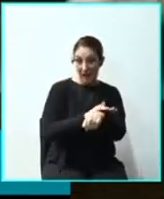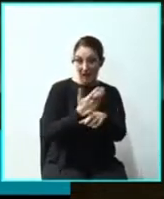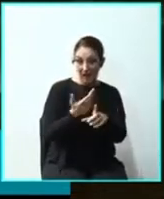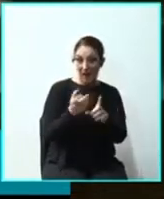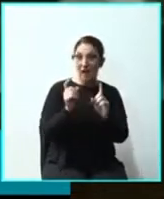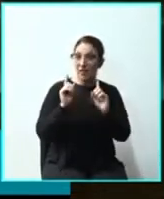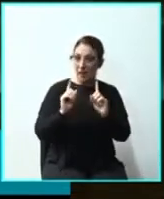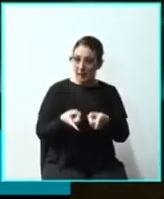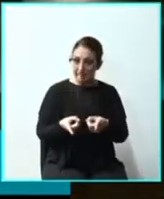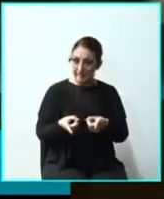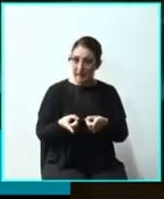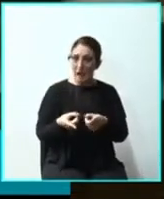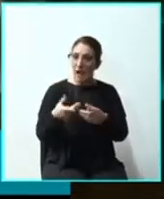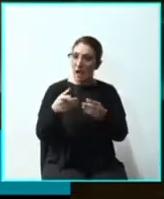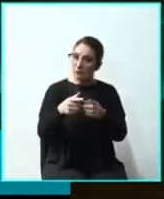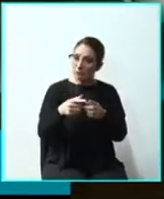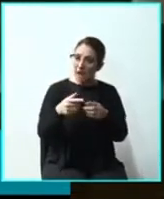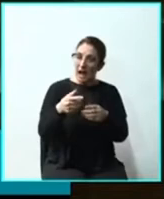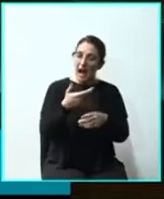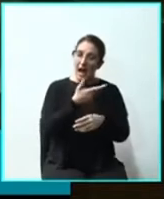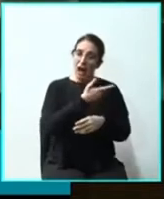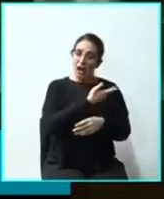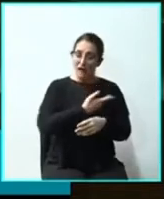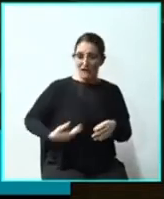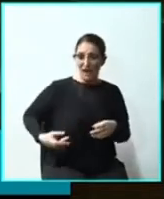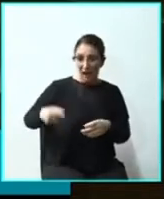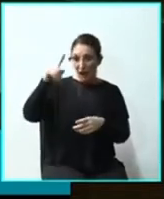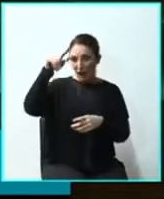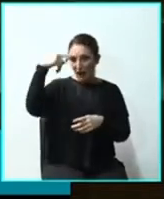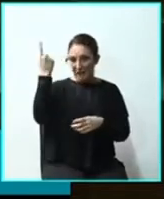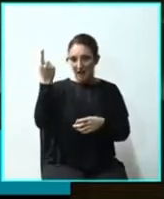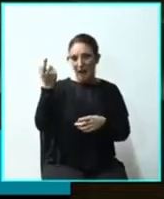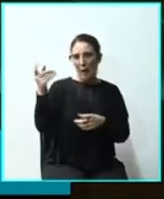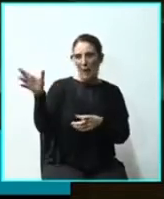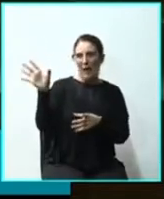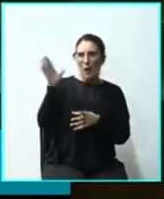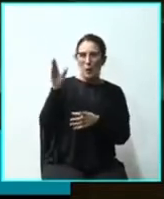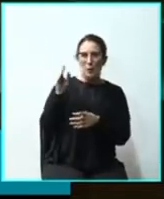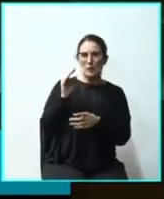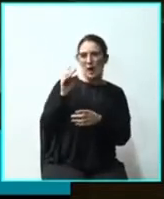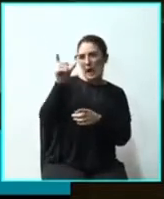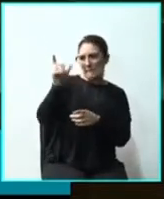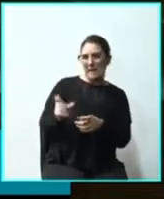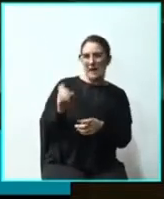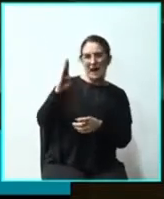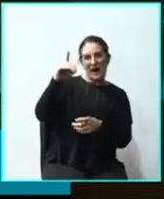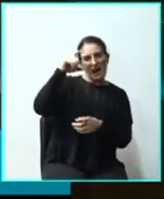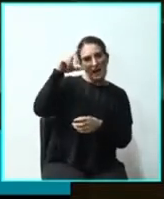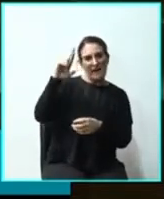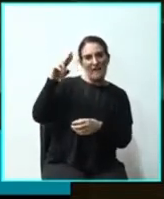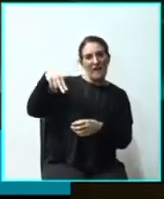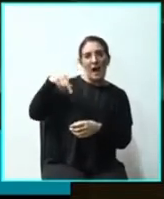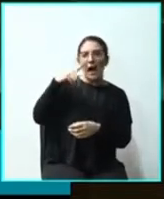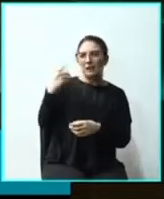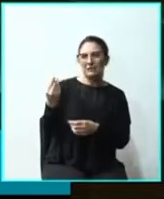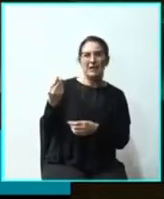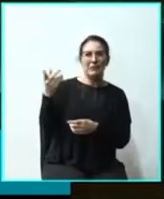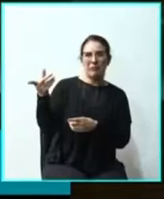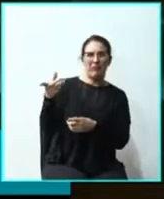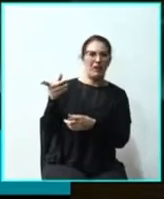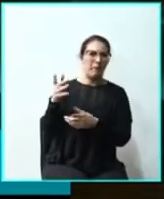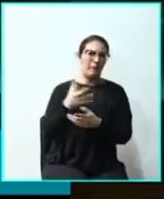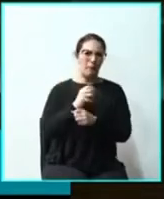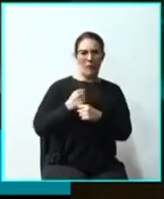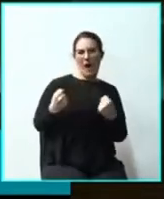al gobierno nacional. Uno escucha a Bernie haciéndose el malo por ahí, cómo reprime, cómo hace esto, cómo desaloja. Y hay una